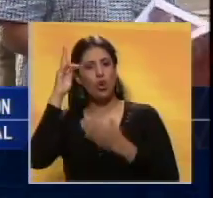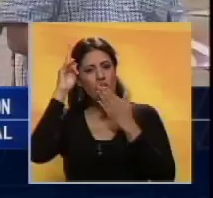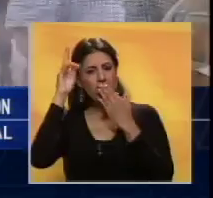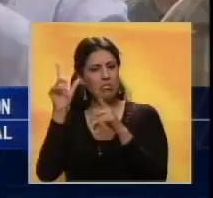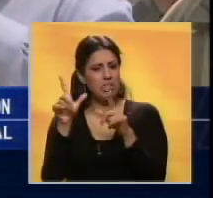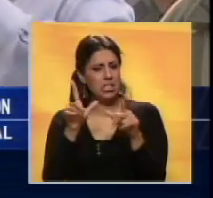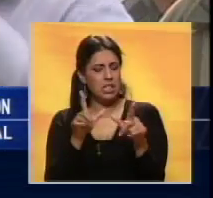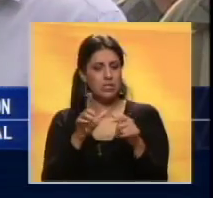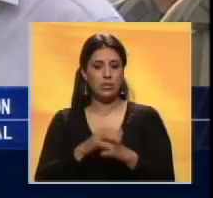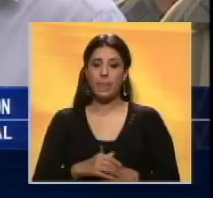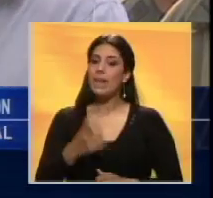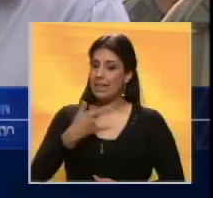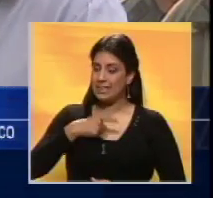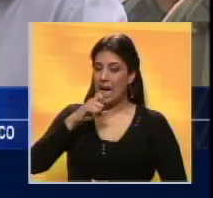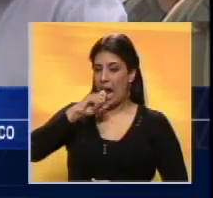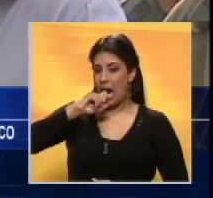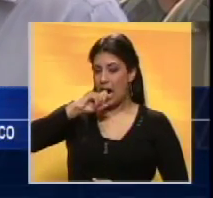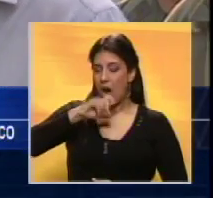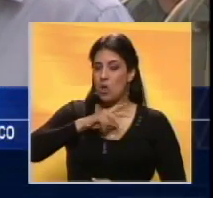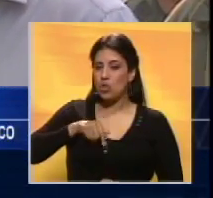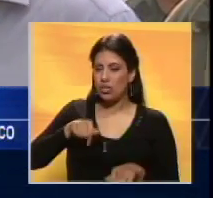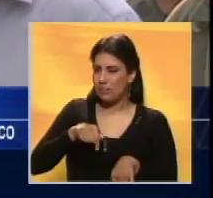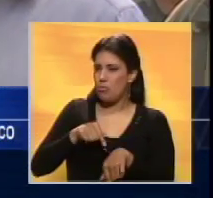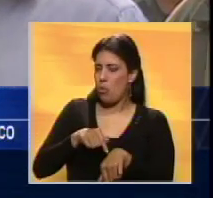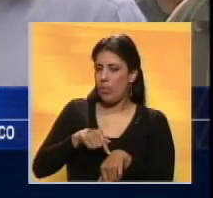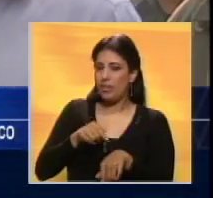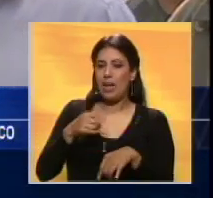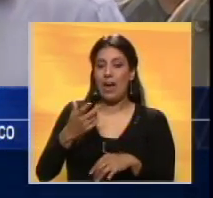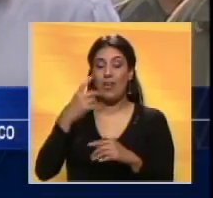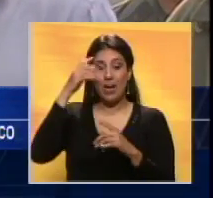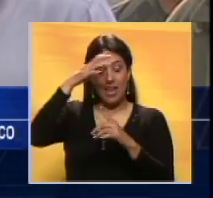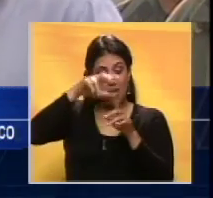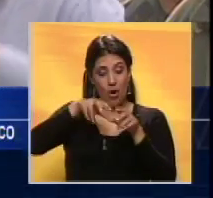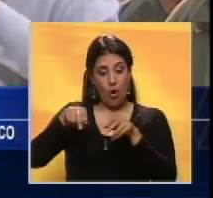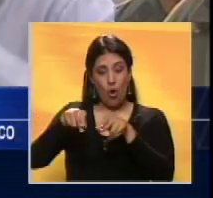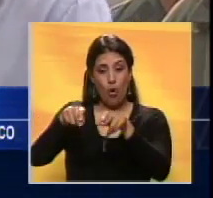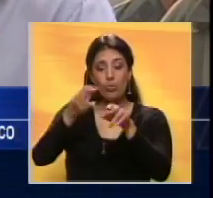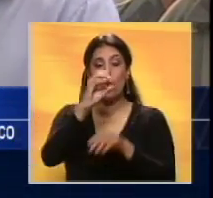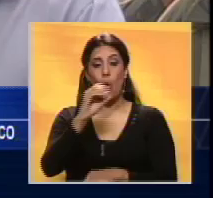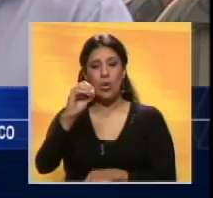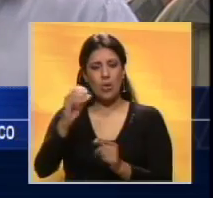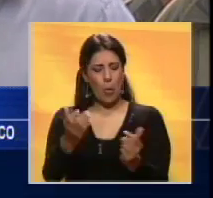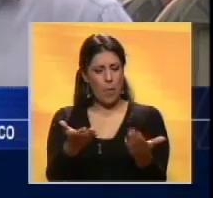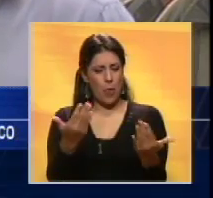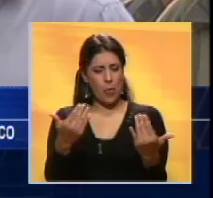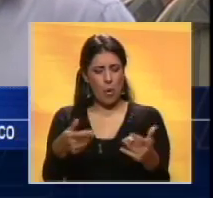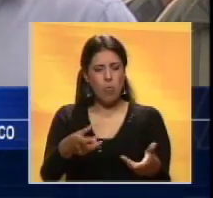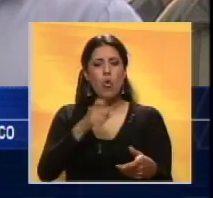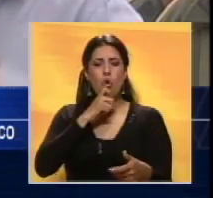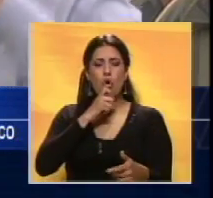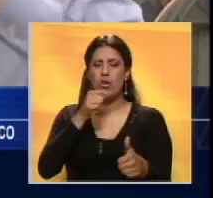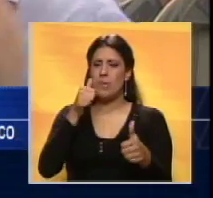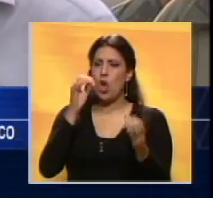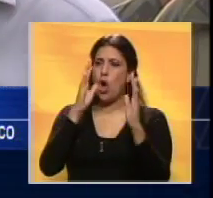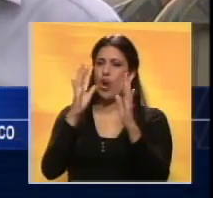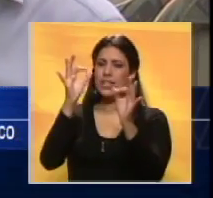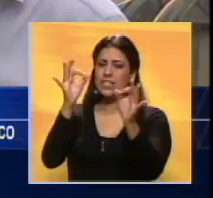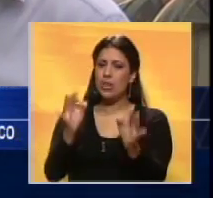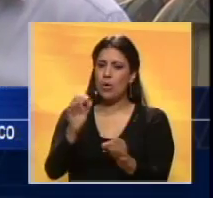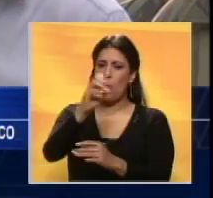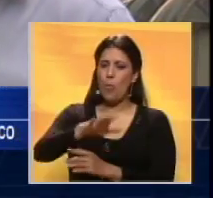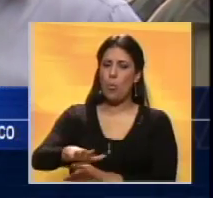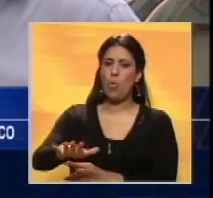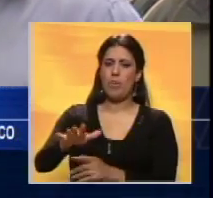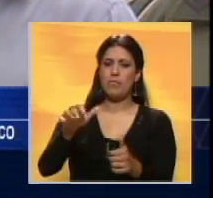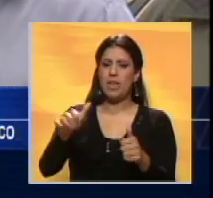indígenas. Es envidiable y estamos en el mejor momento. El arco minero del Orinoco viene a poner orden y justicia, seguridad para